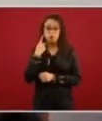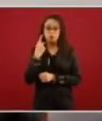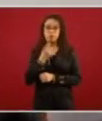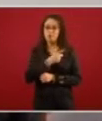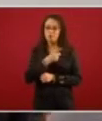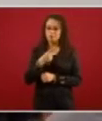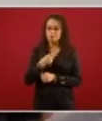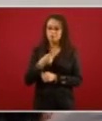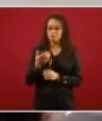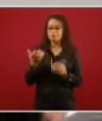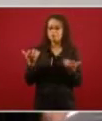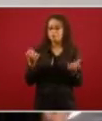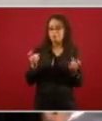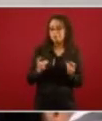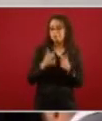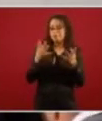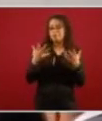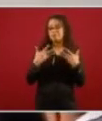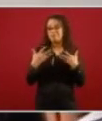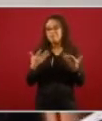optar entre inconvenientes.